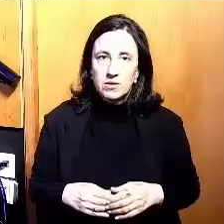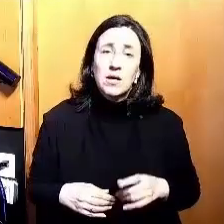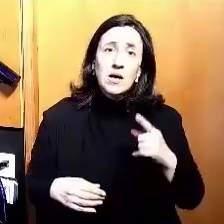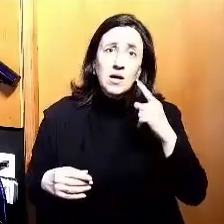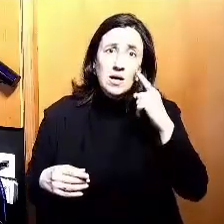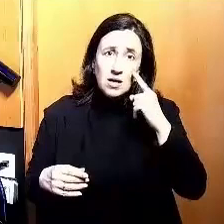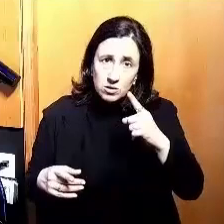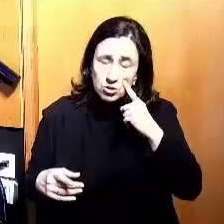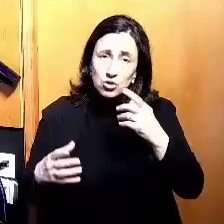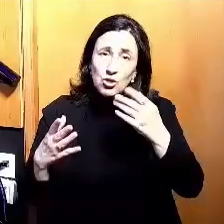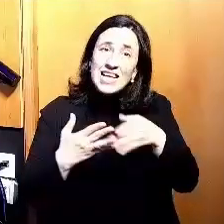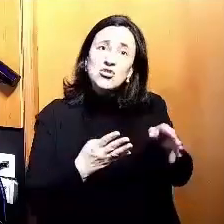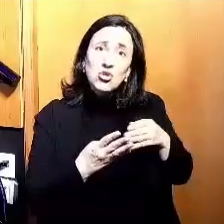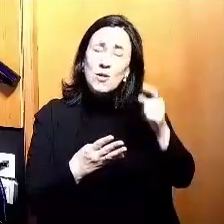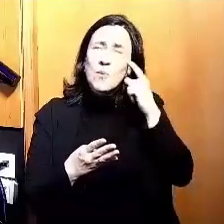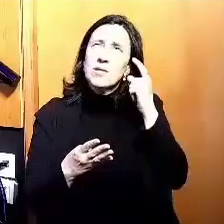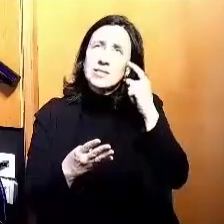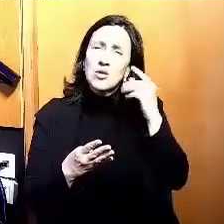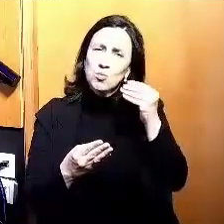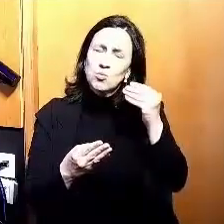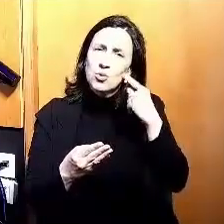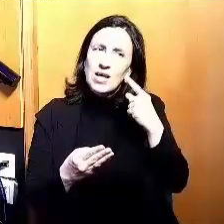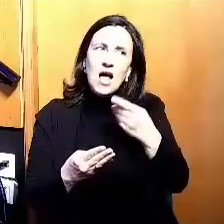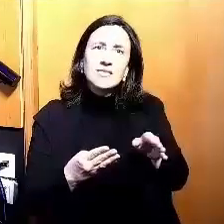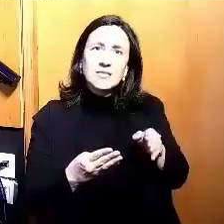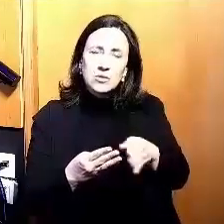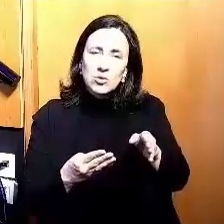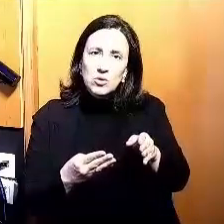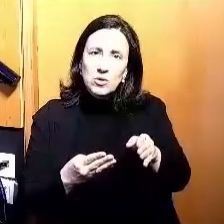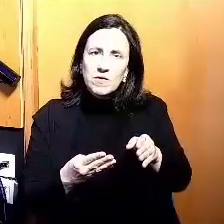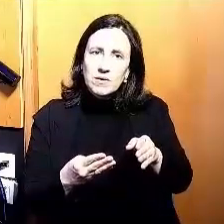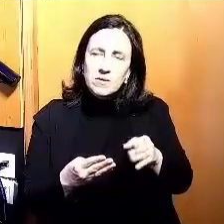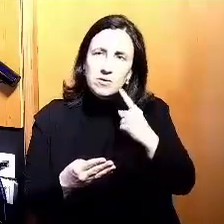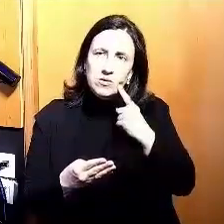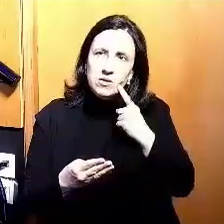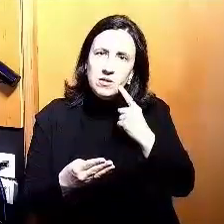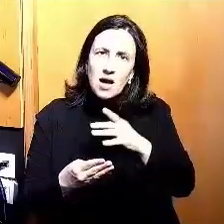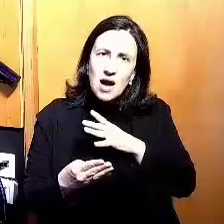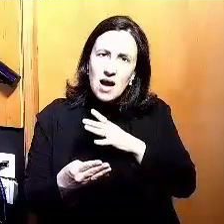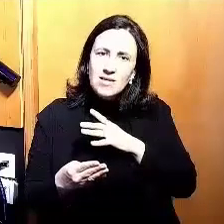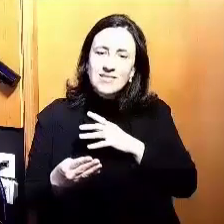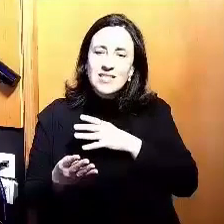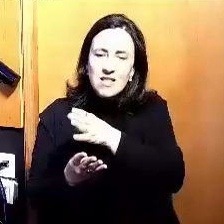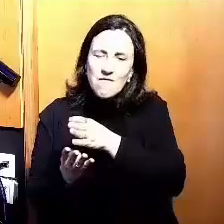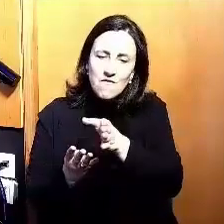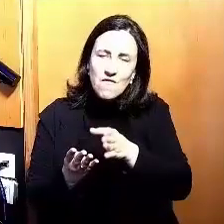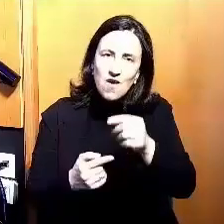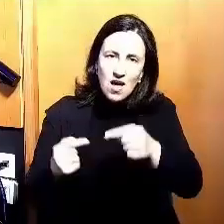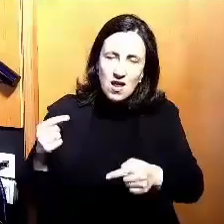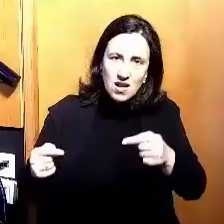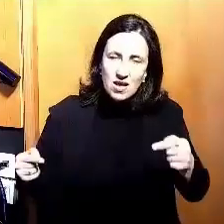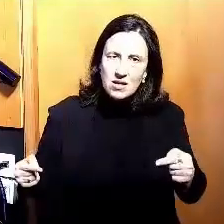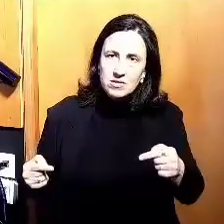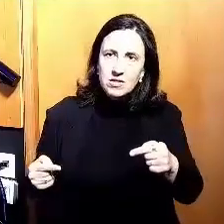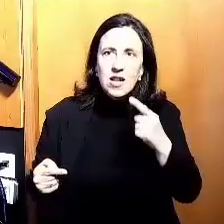Ainda sobre isso do que sobra, eu fiquei pensando muito, porque a minha primeira reação, assim, não, acho que tem estágios diferentes, acho que a gente ainda